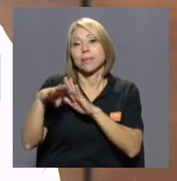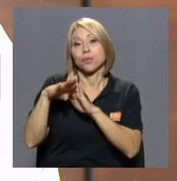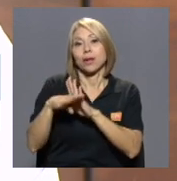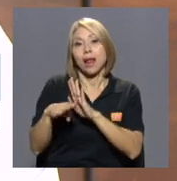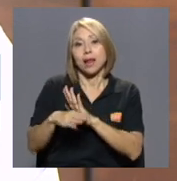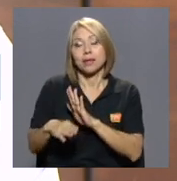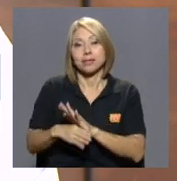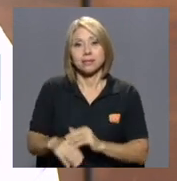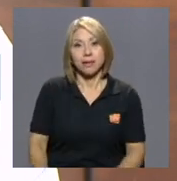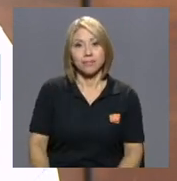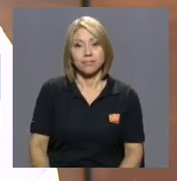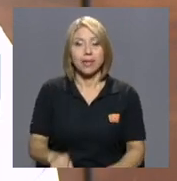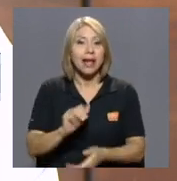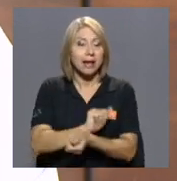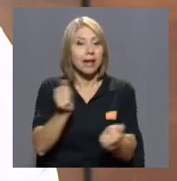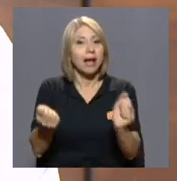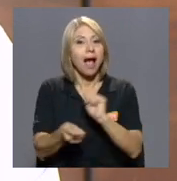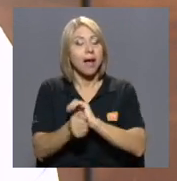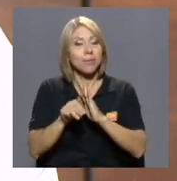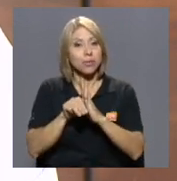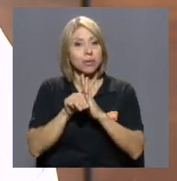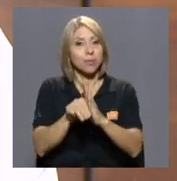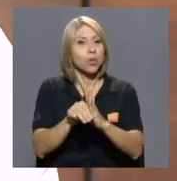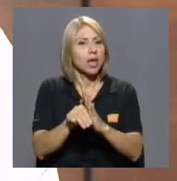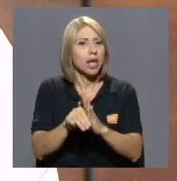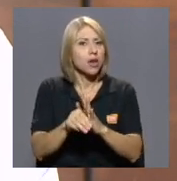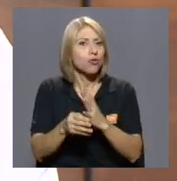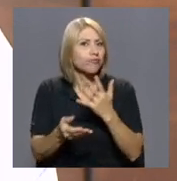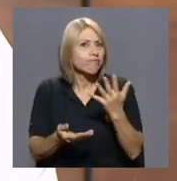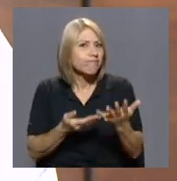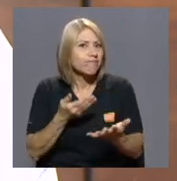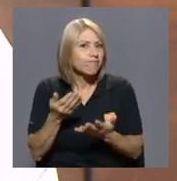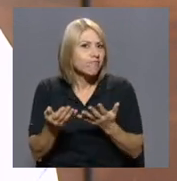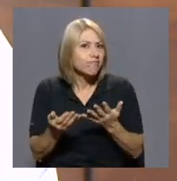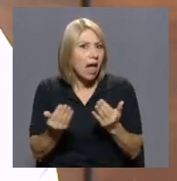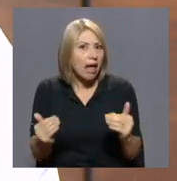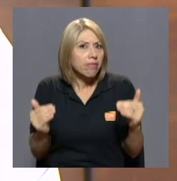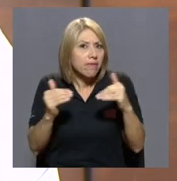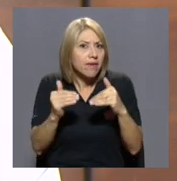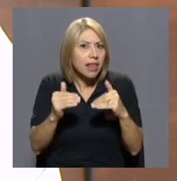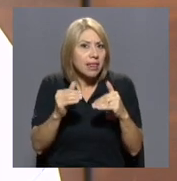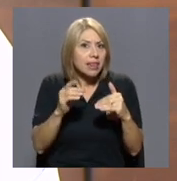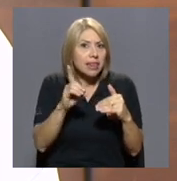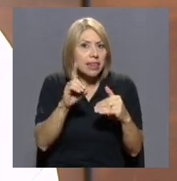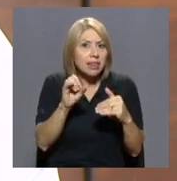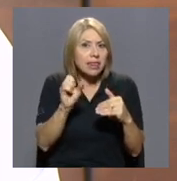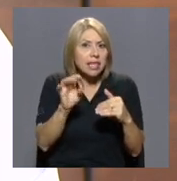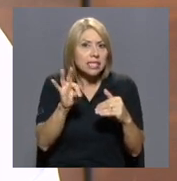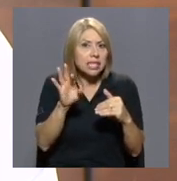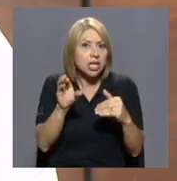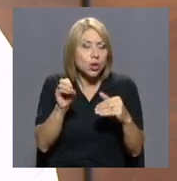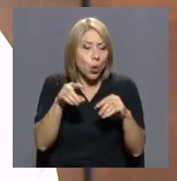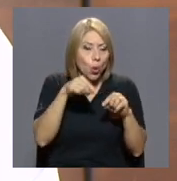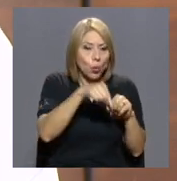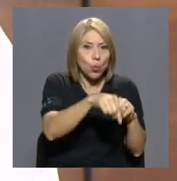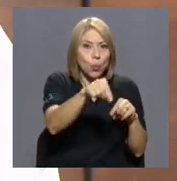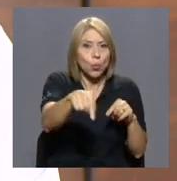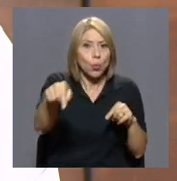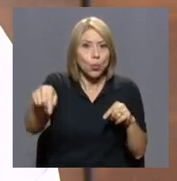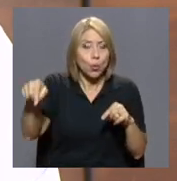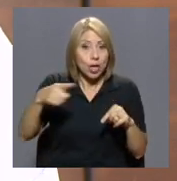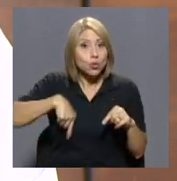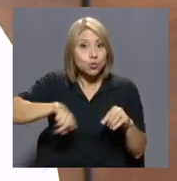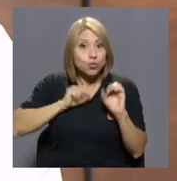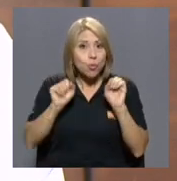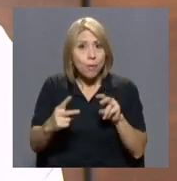modelo va a implicar definitivamente que a nivel distrital podamos tener la posibilidad de conocer a quien nos represente?